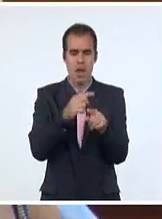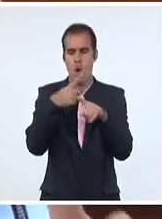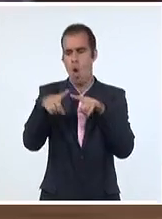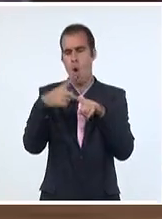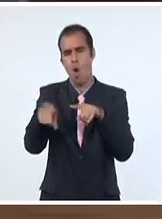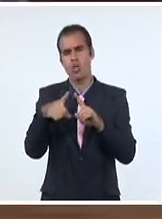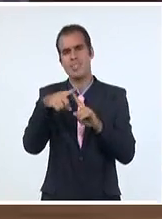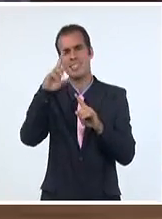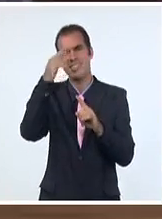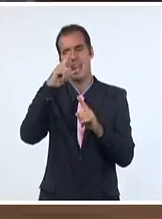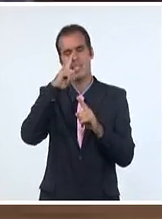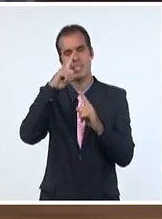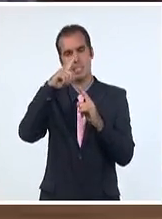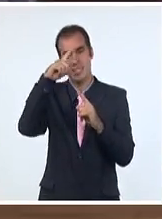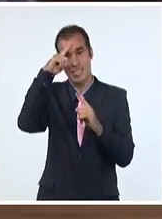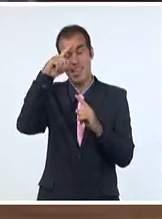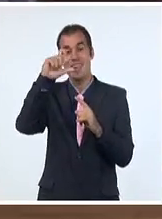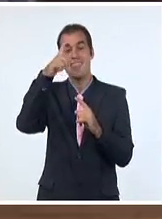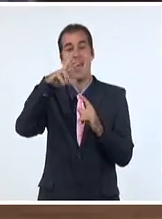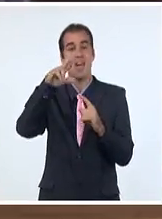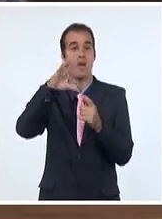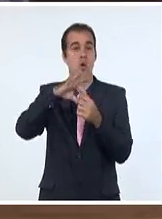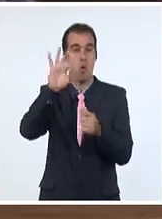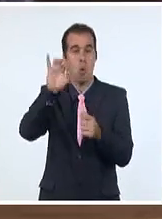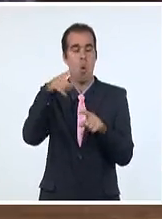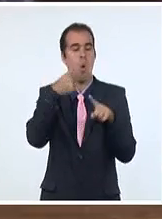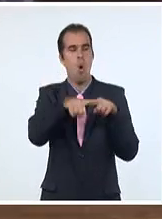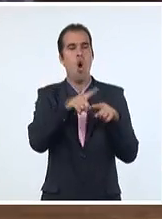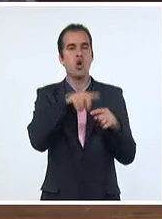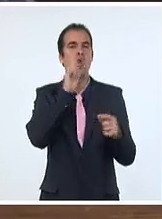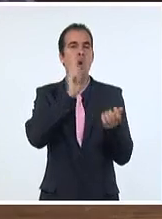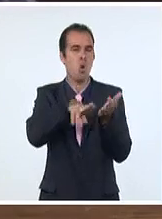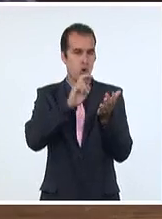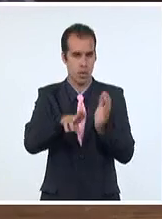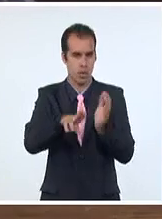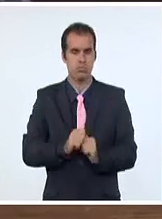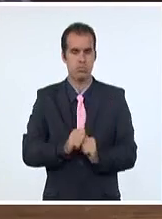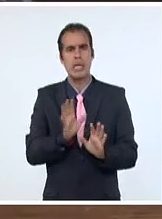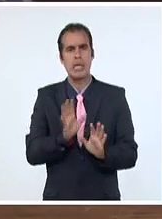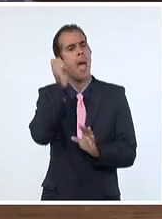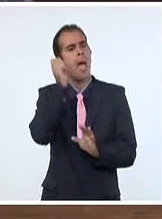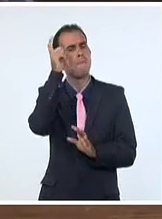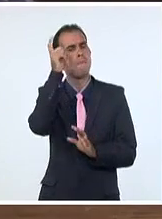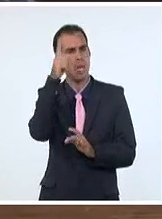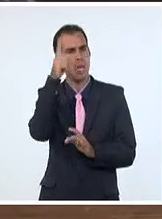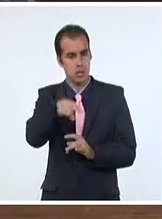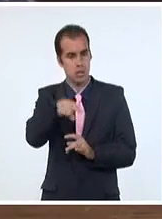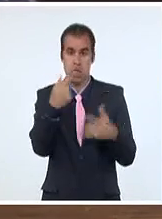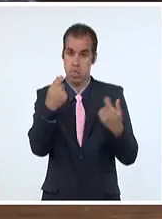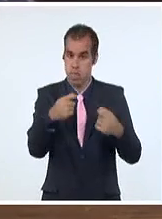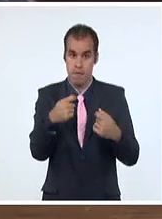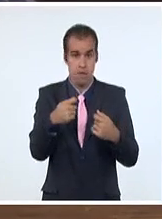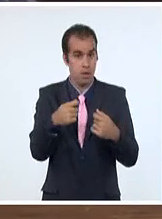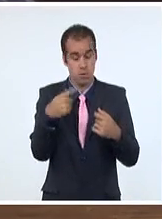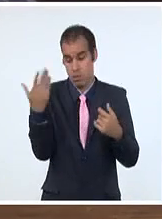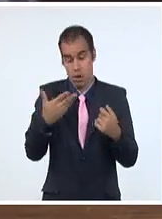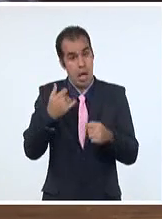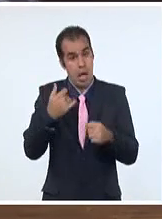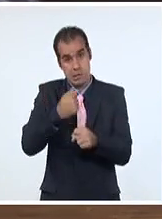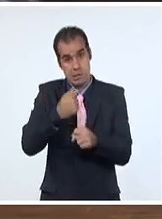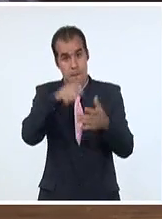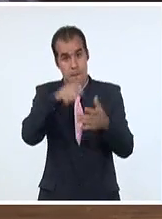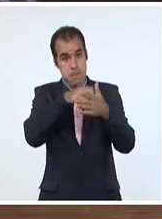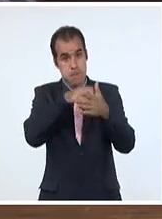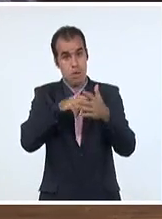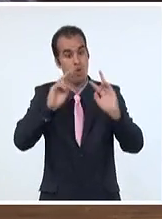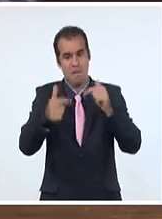Cuba. Yo les pido a las transitarias, estas experiencias adquiridas, montarlas bien para que no, esta historia no se vuelva